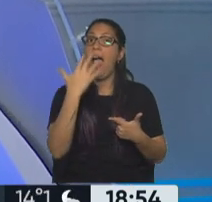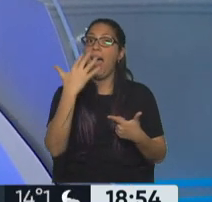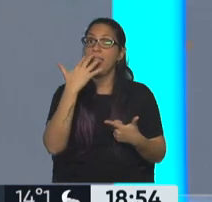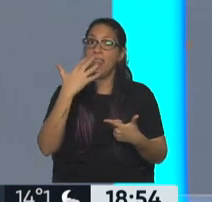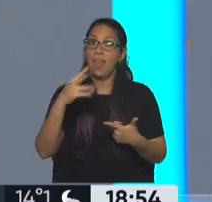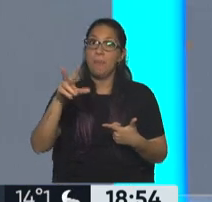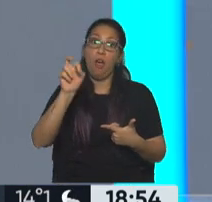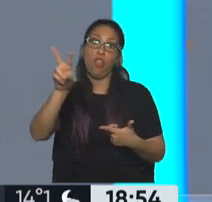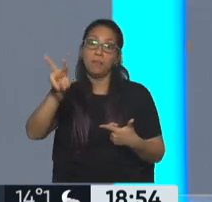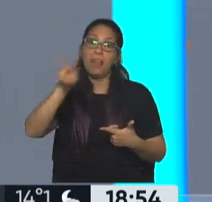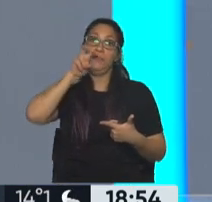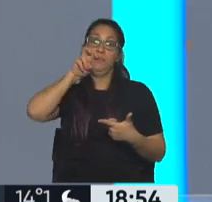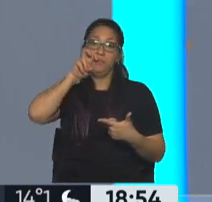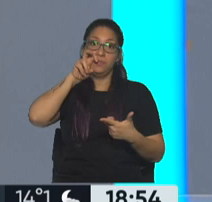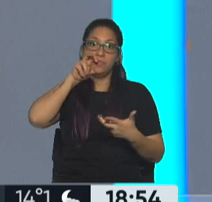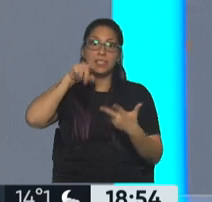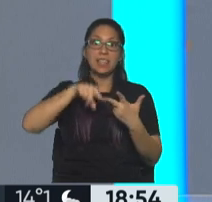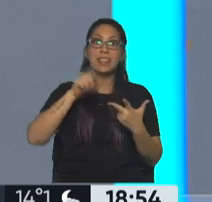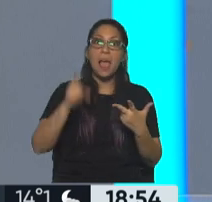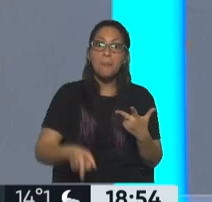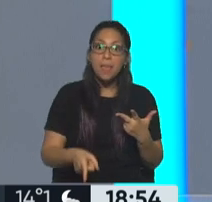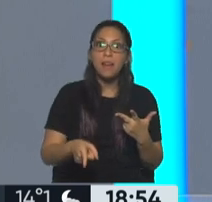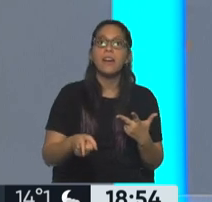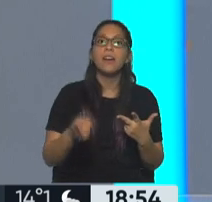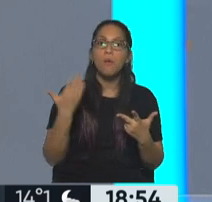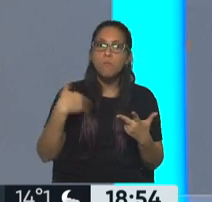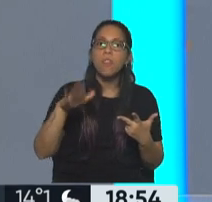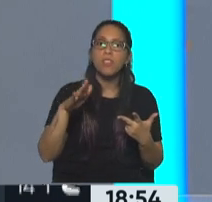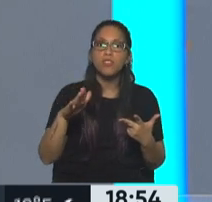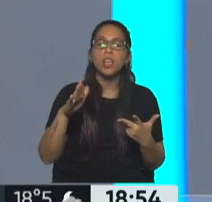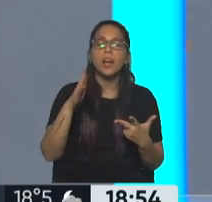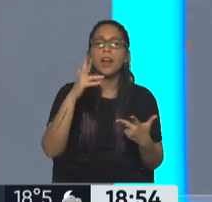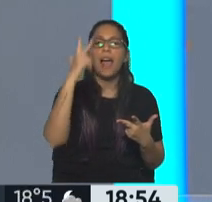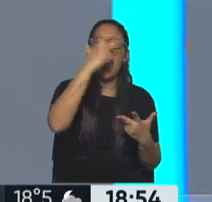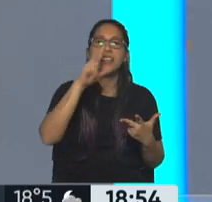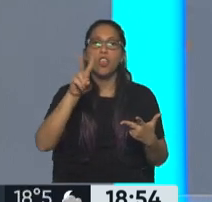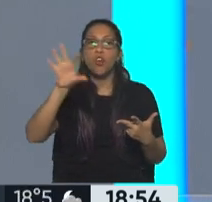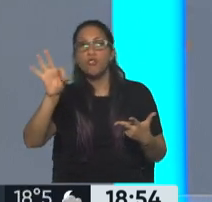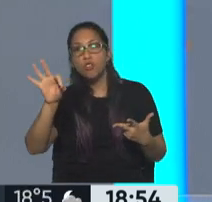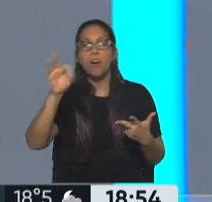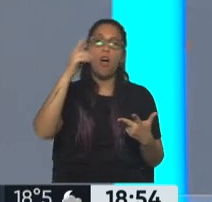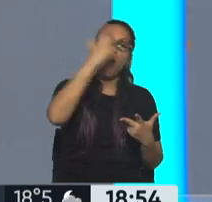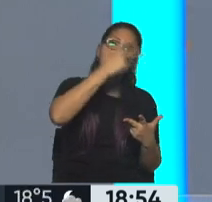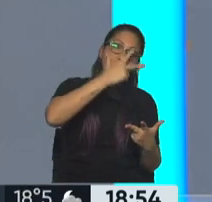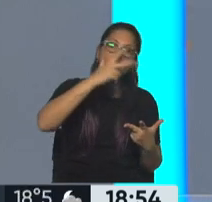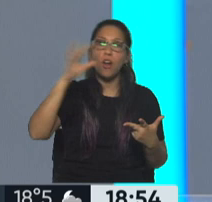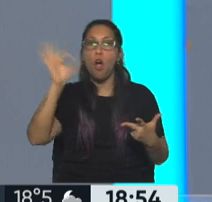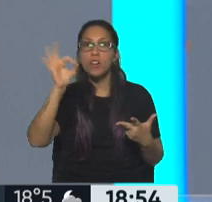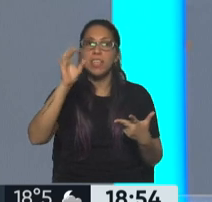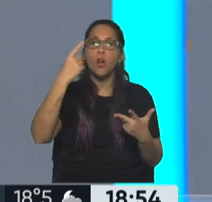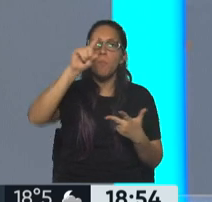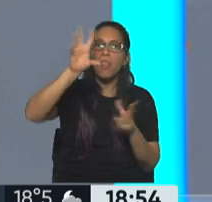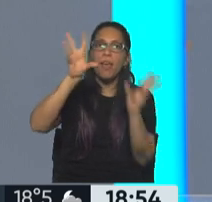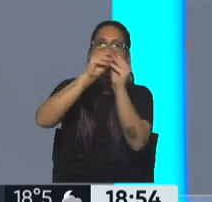y además también podría ser una fuente de hidrógeno e y oxígeno para generar combustible